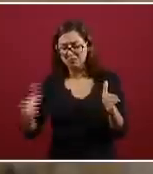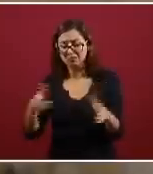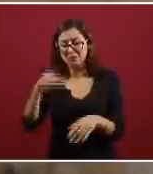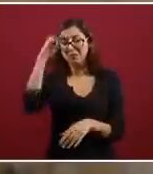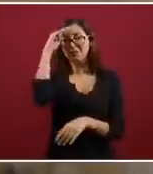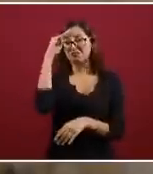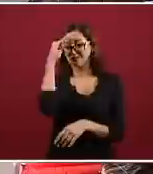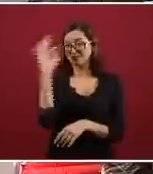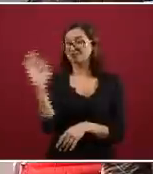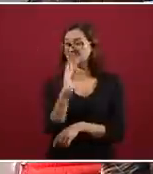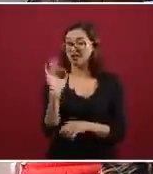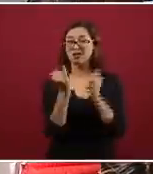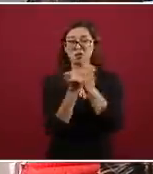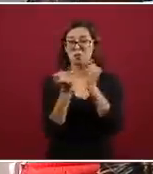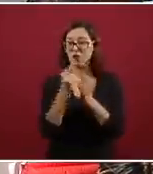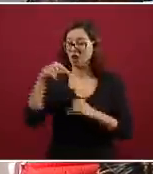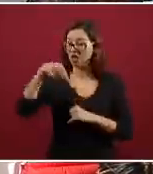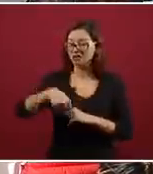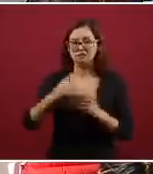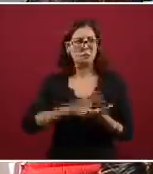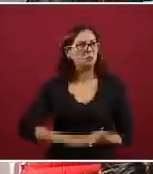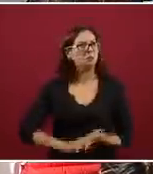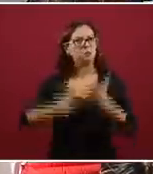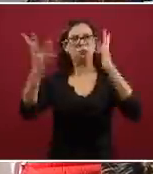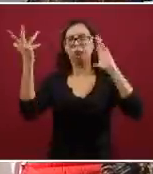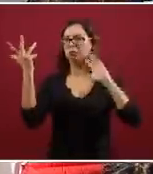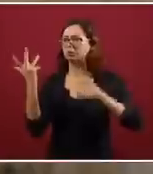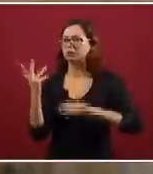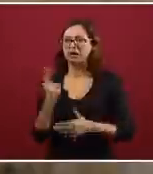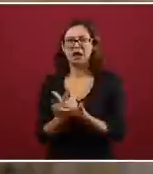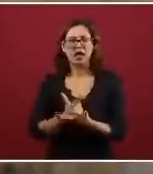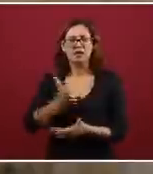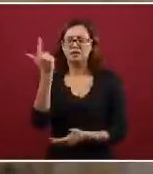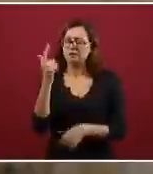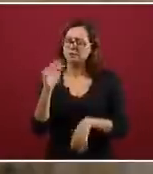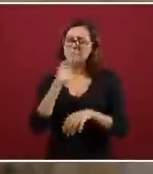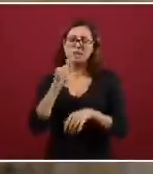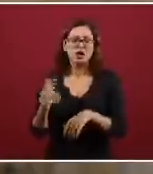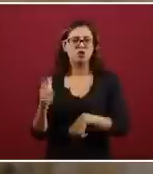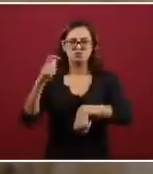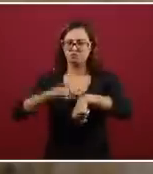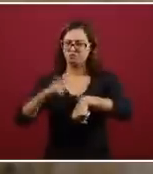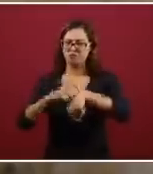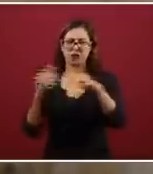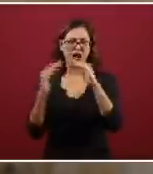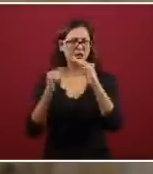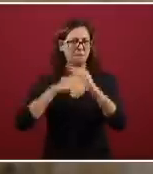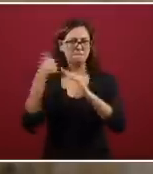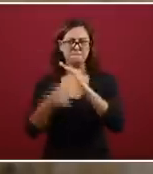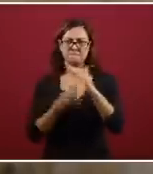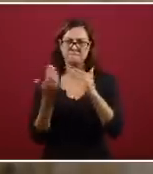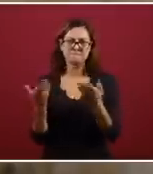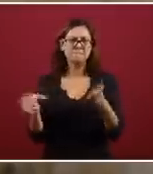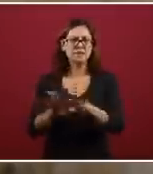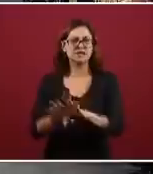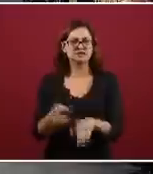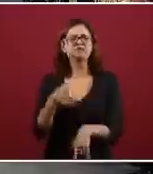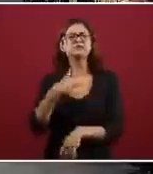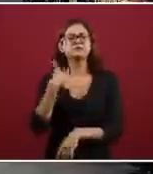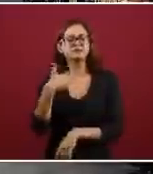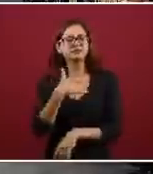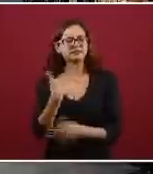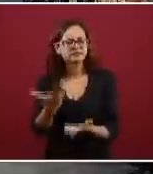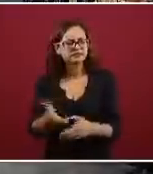esa acción para contener este desafío que para usted representa el principal de sus desafíos, presidente?